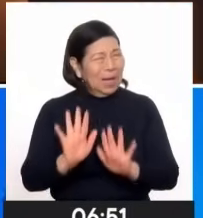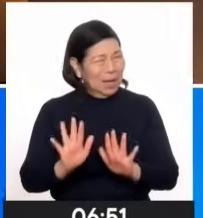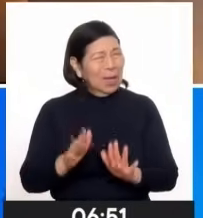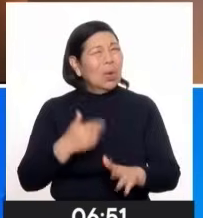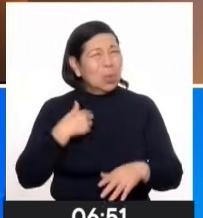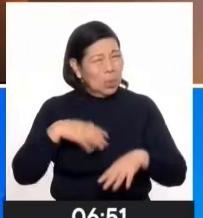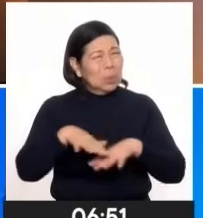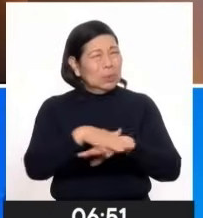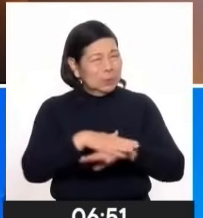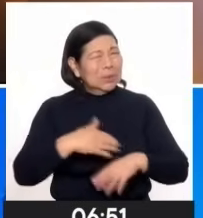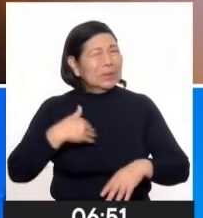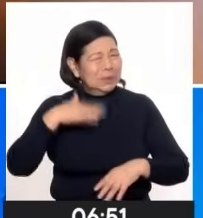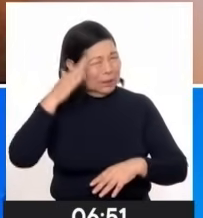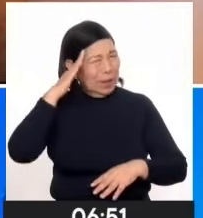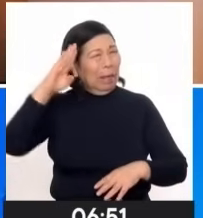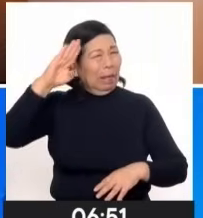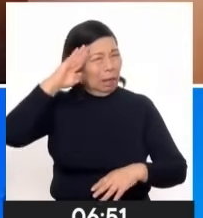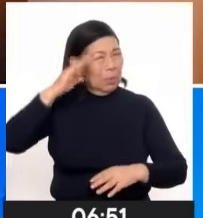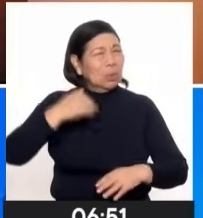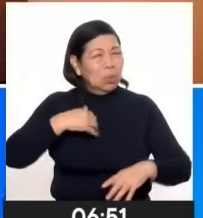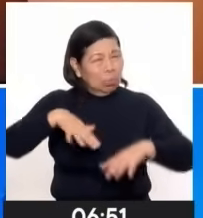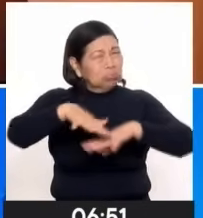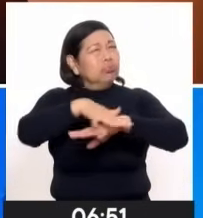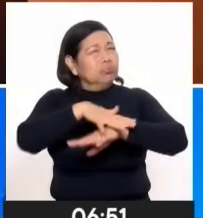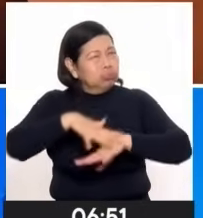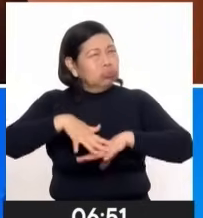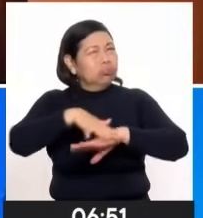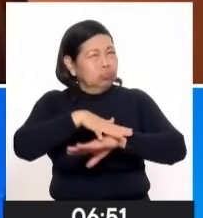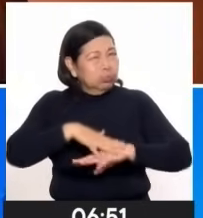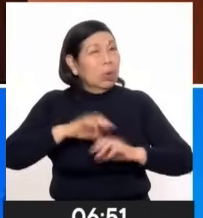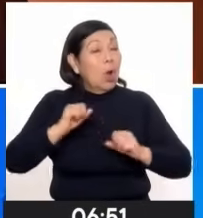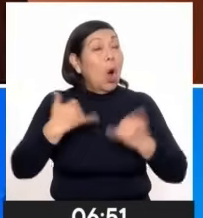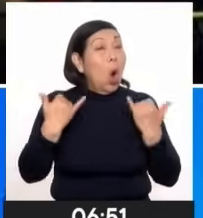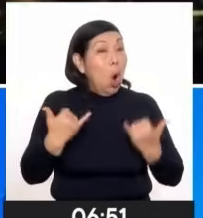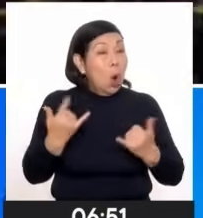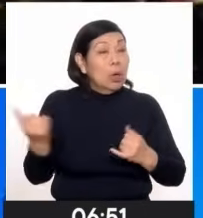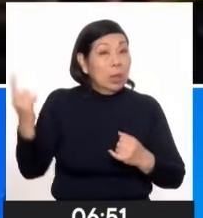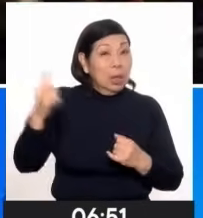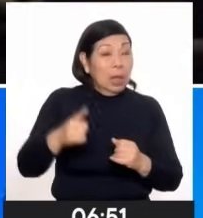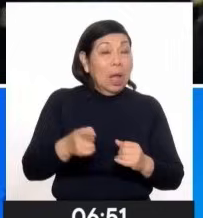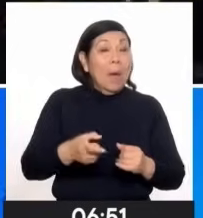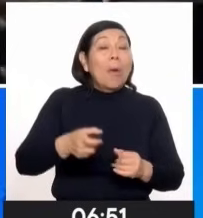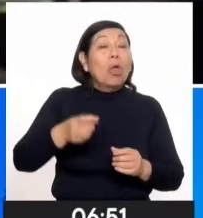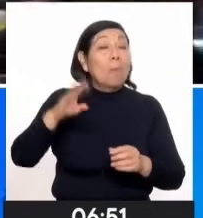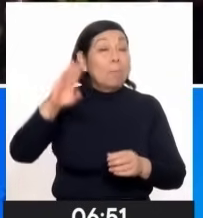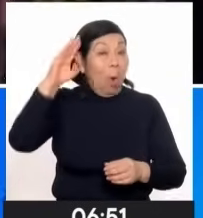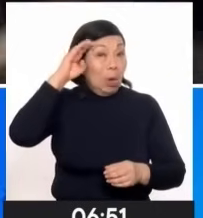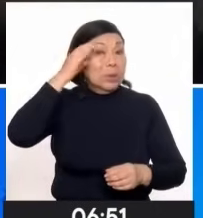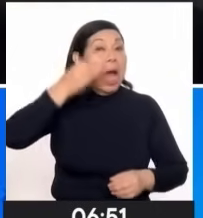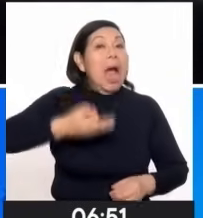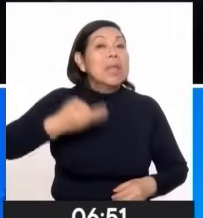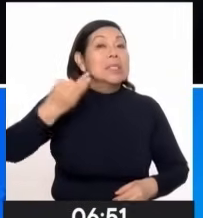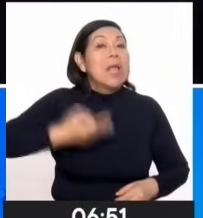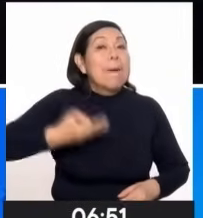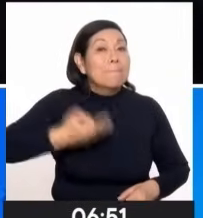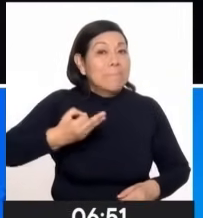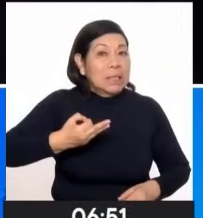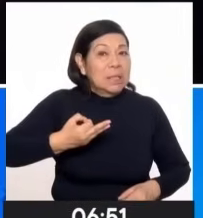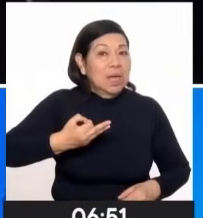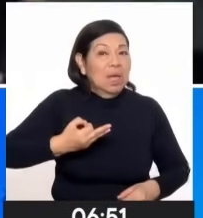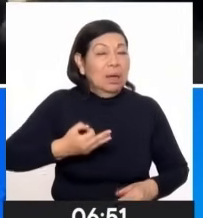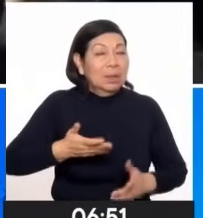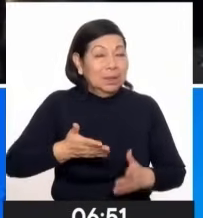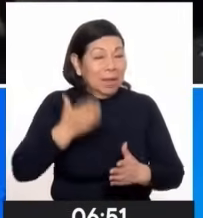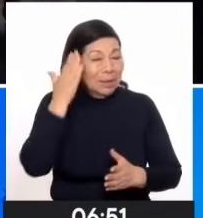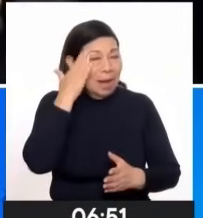he tenido comunicación con nuestro comandante general general Jorge Angulo el día de hoy está llegando un equipo especial de encargado de El homicidio que